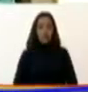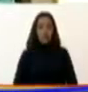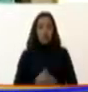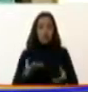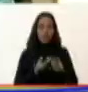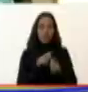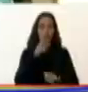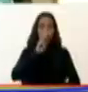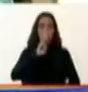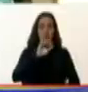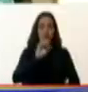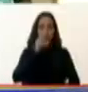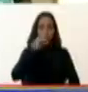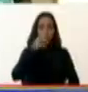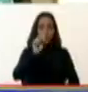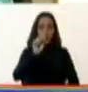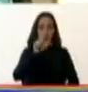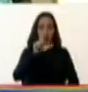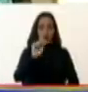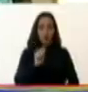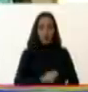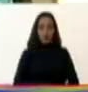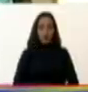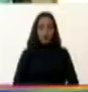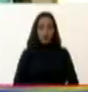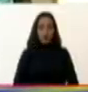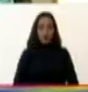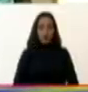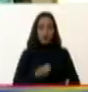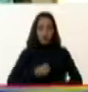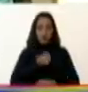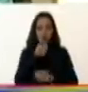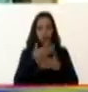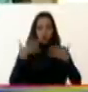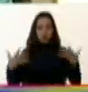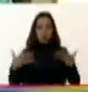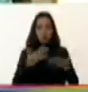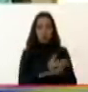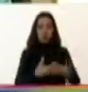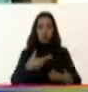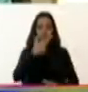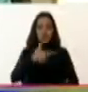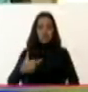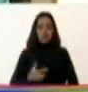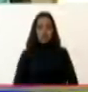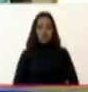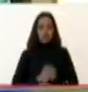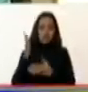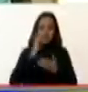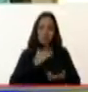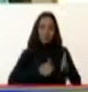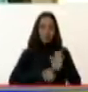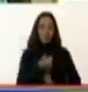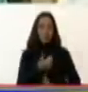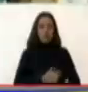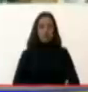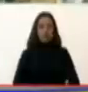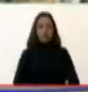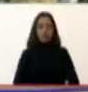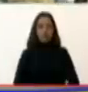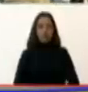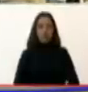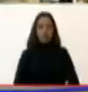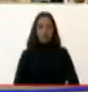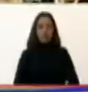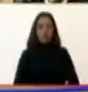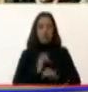La huipala se crecerá y volverá hecho millones. Evo y la huipala volverán hecho millones, como vaticinó